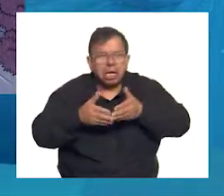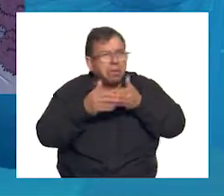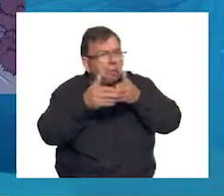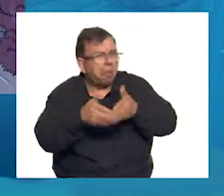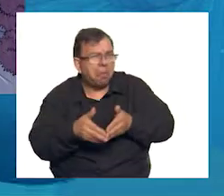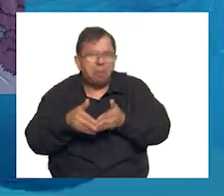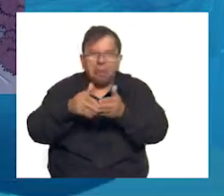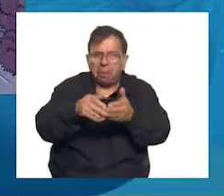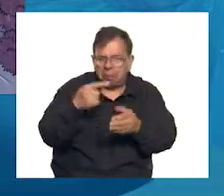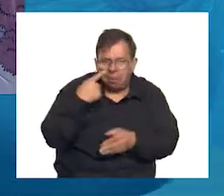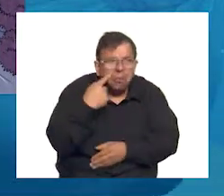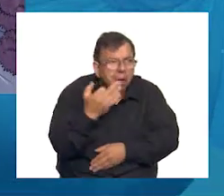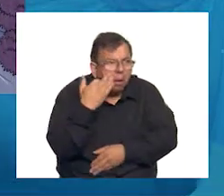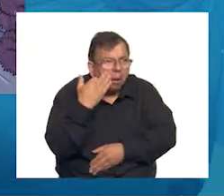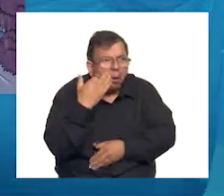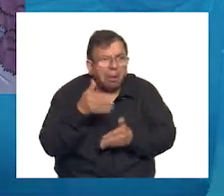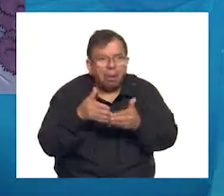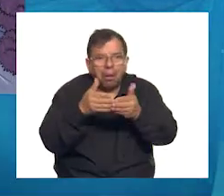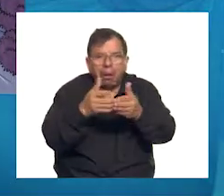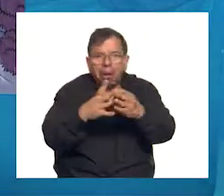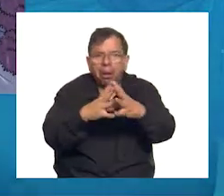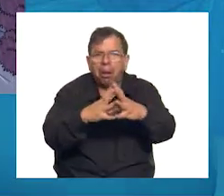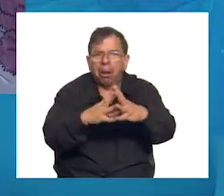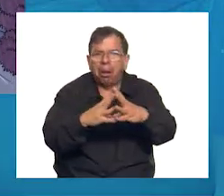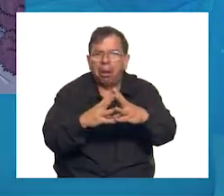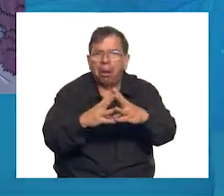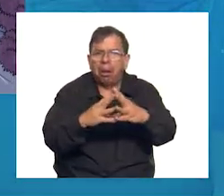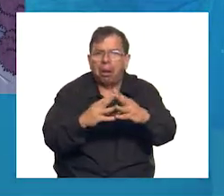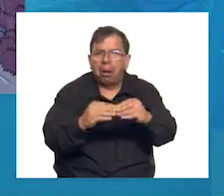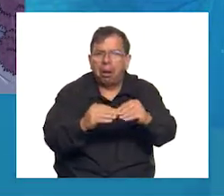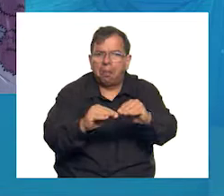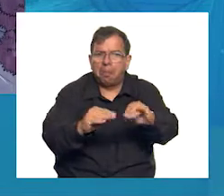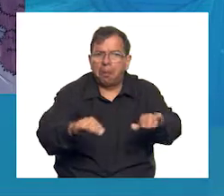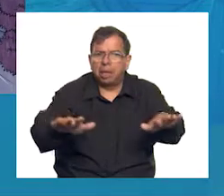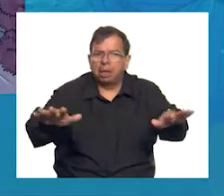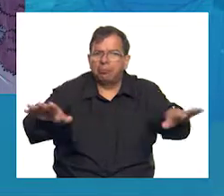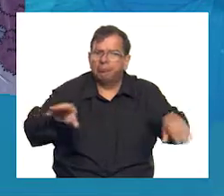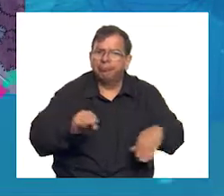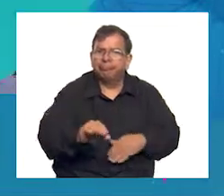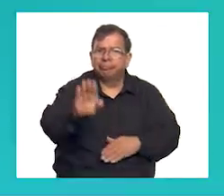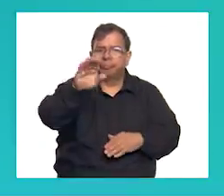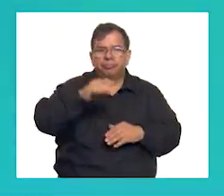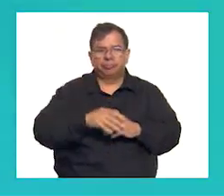ciudad hasta desaparecer en el mar.